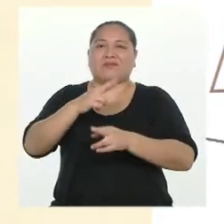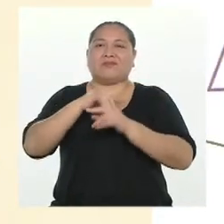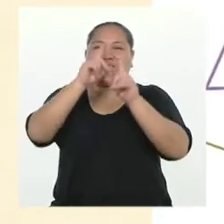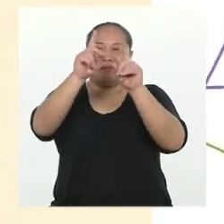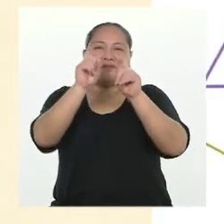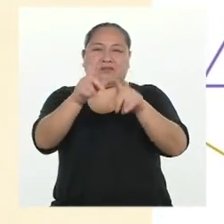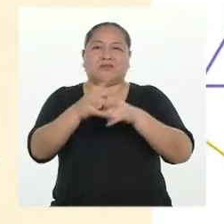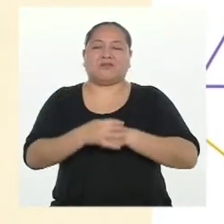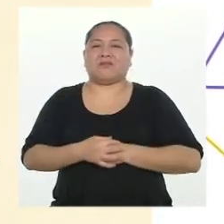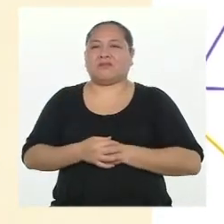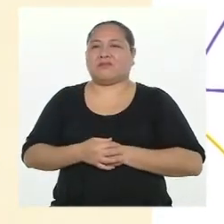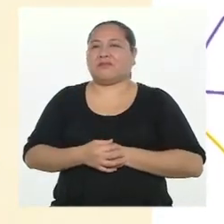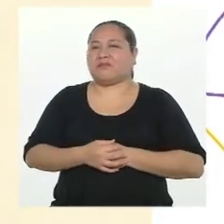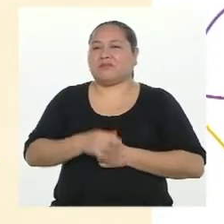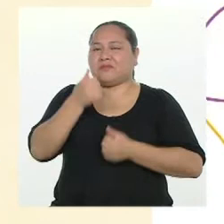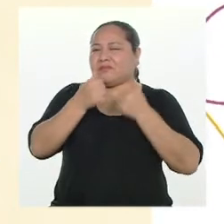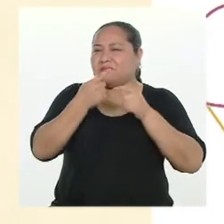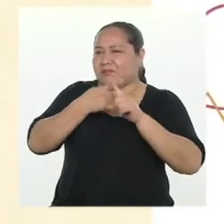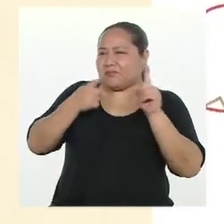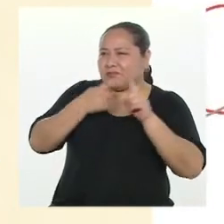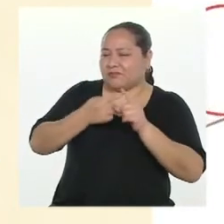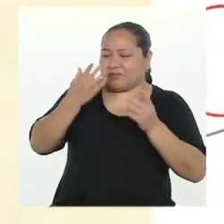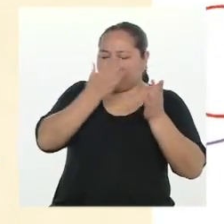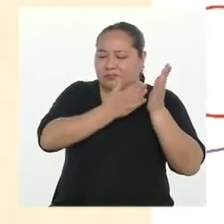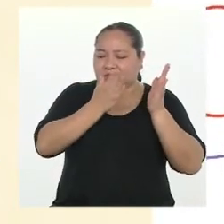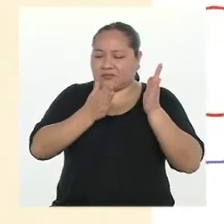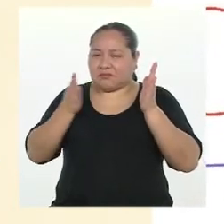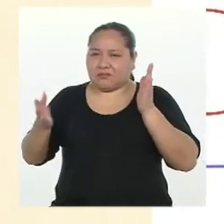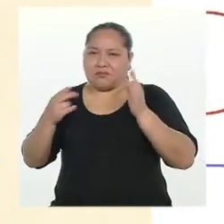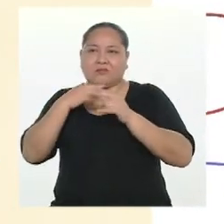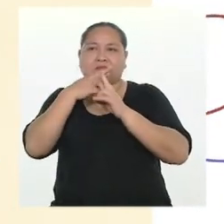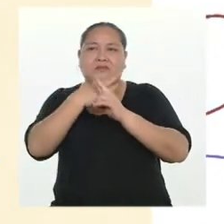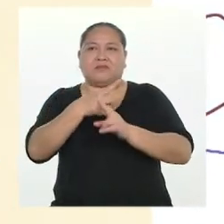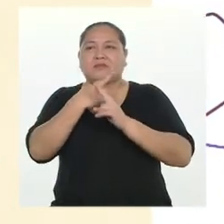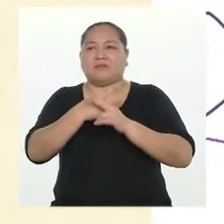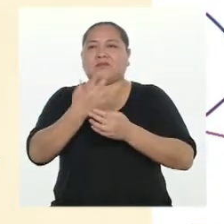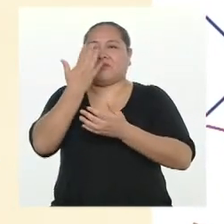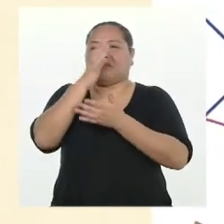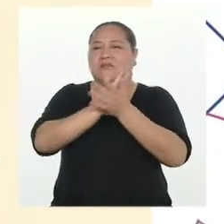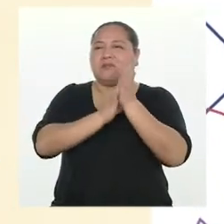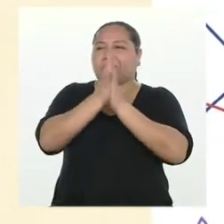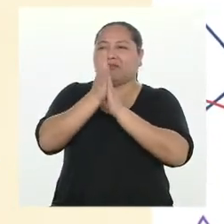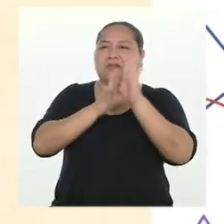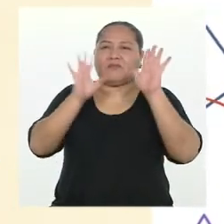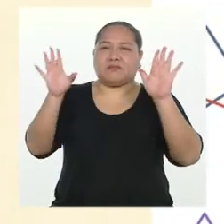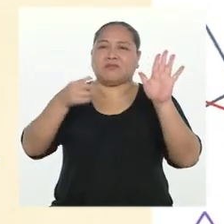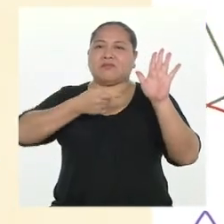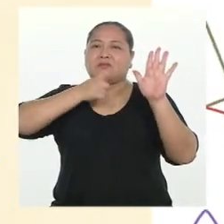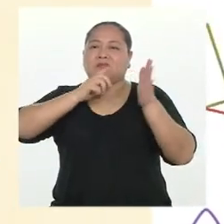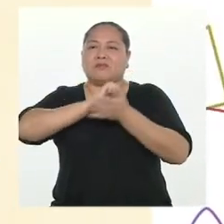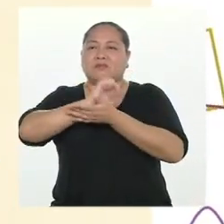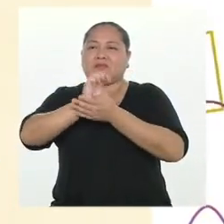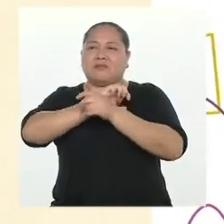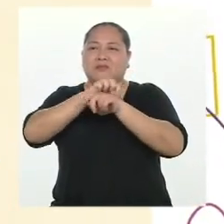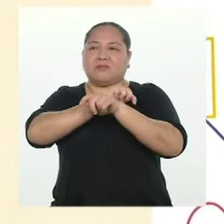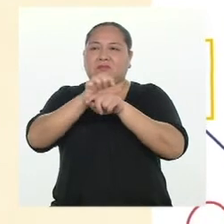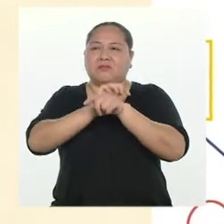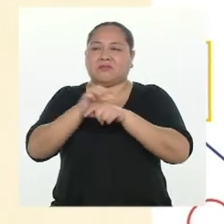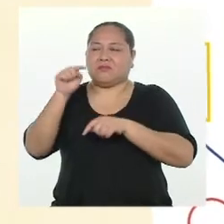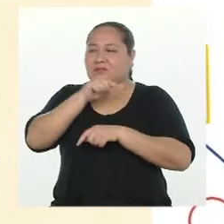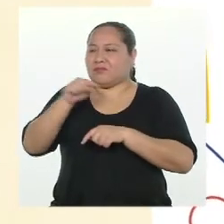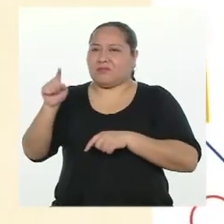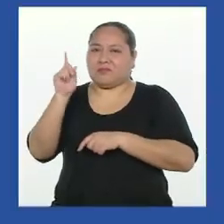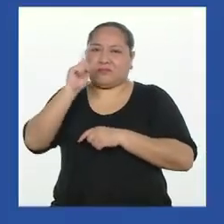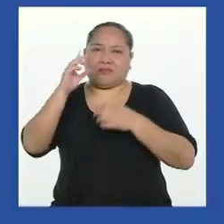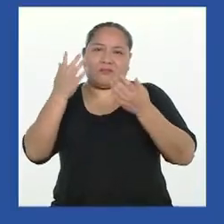la pregunta: ¿qué diferencia encuentras entre los resultados de las manos lavadas con agua y jabón y los de sin